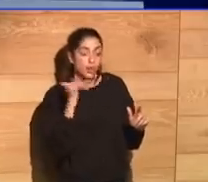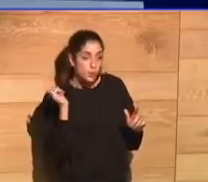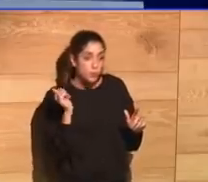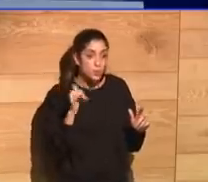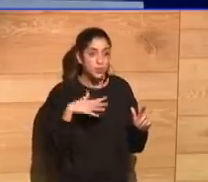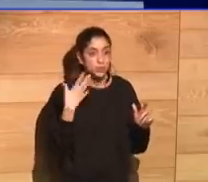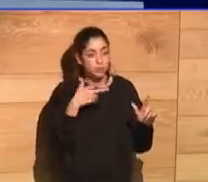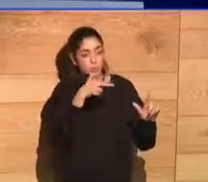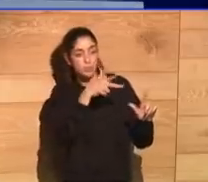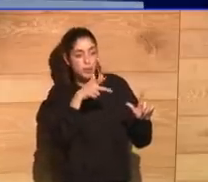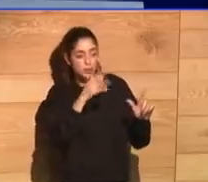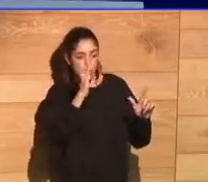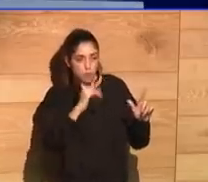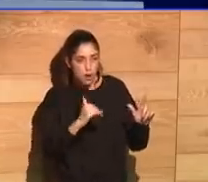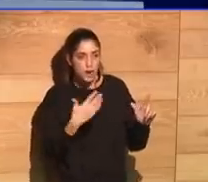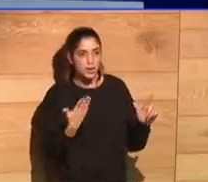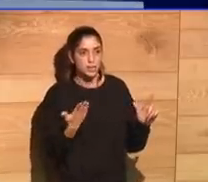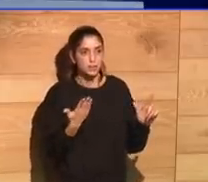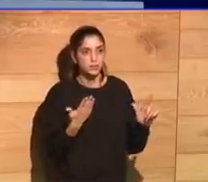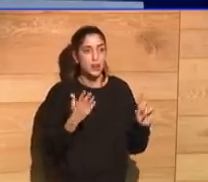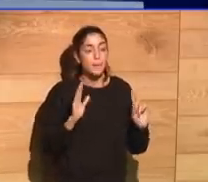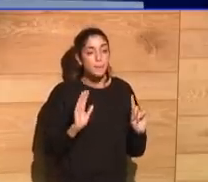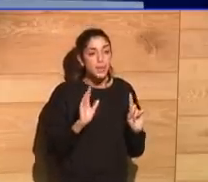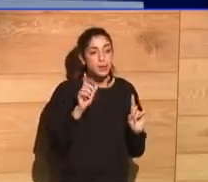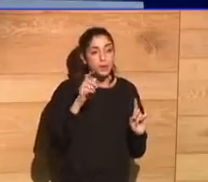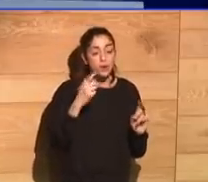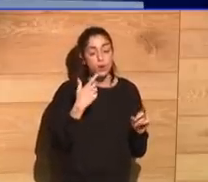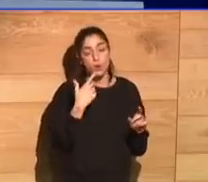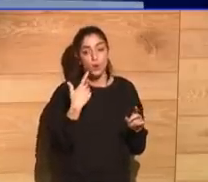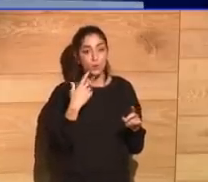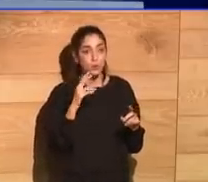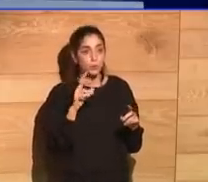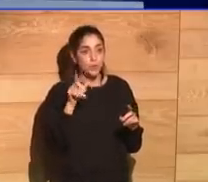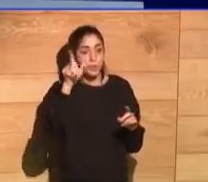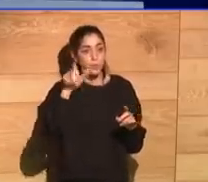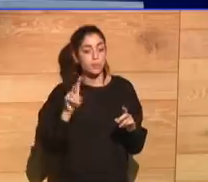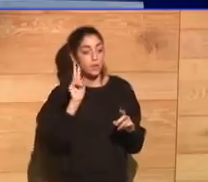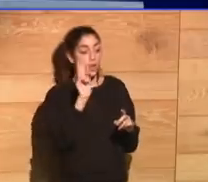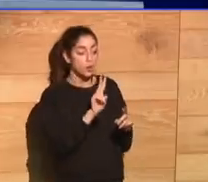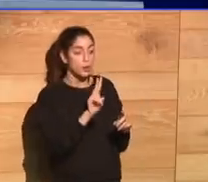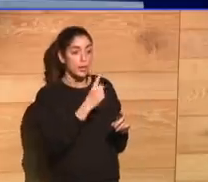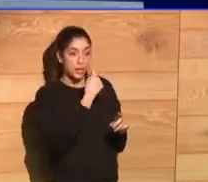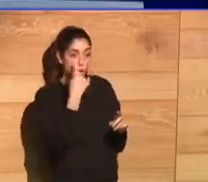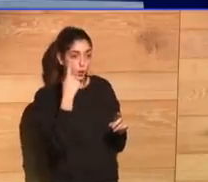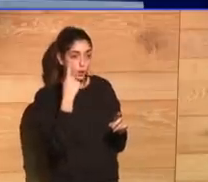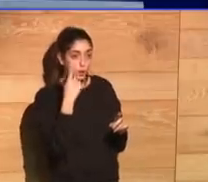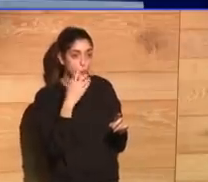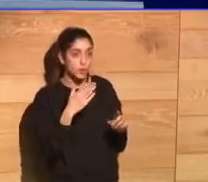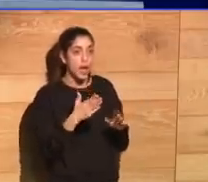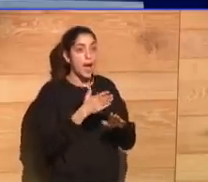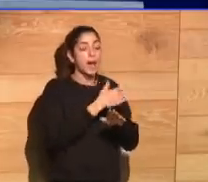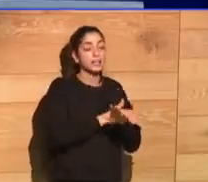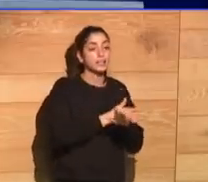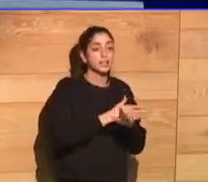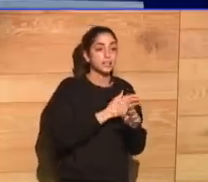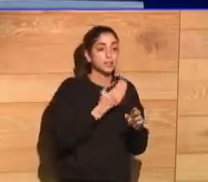no es perfecta, pero también tened en cuenta que el ojo del espectador tenía otra exigencia que el ojo del espectador ahora. O sea, daba